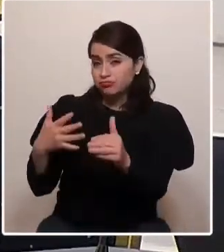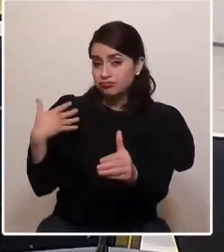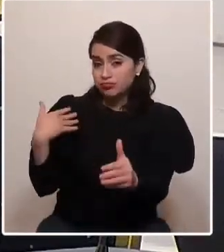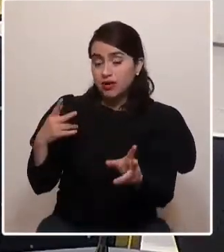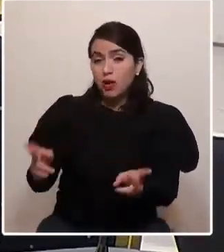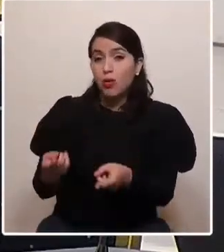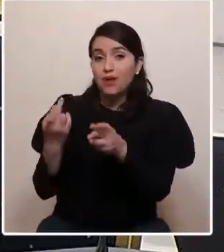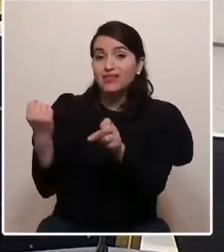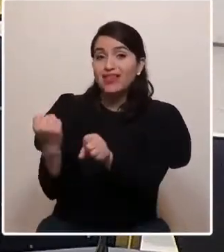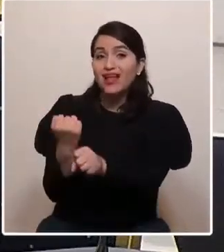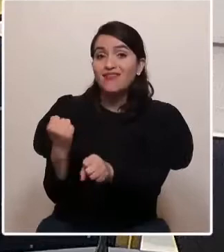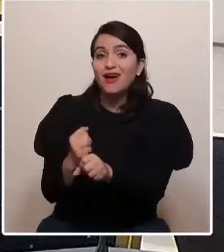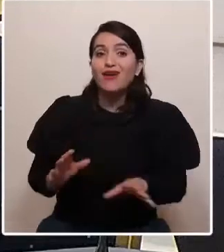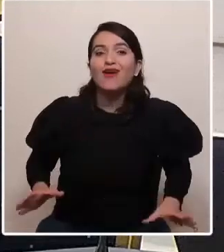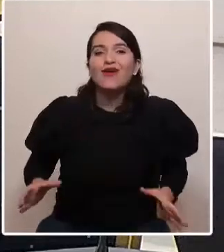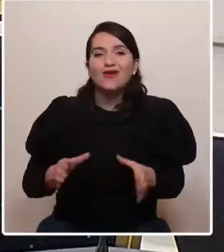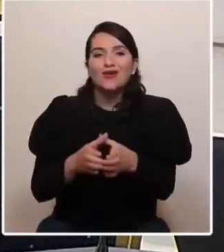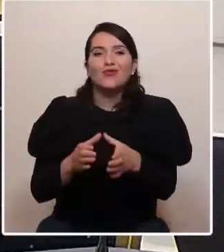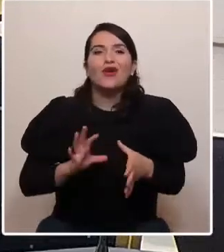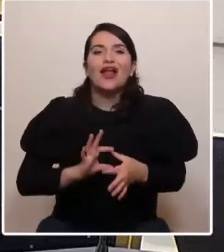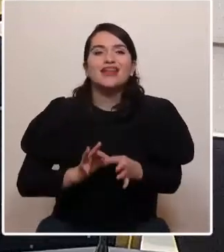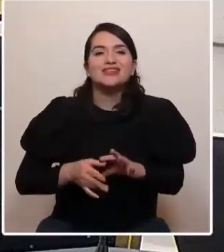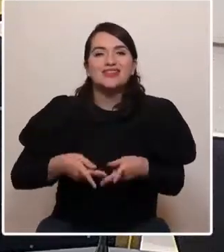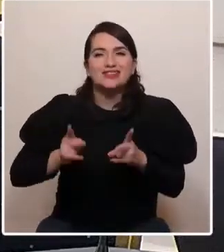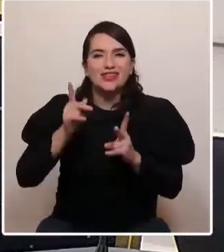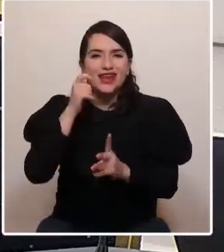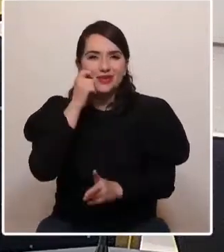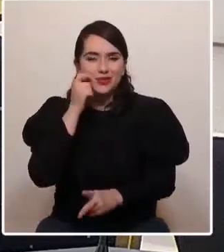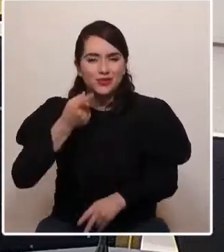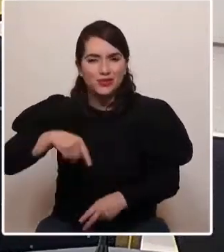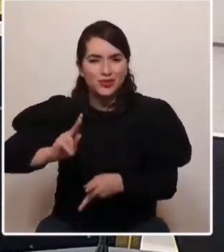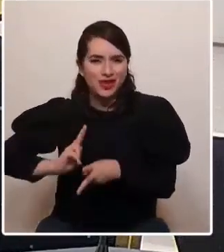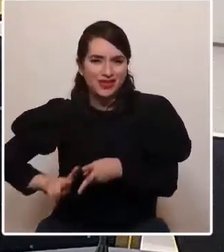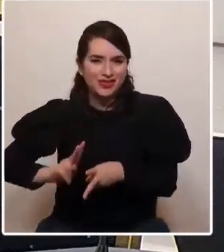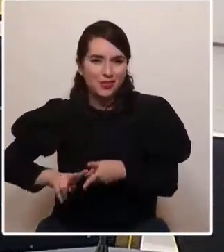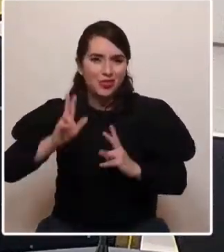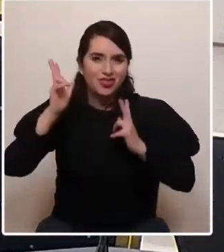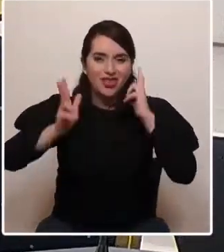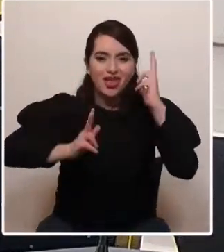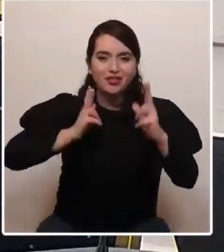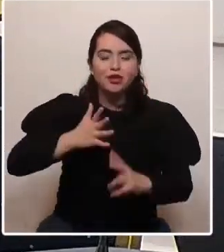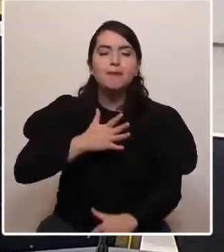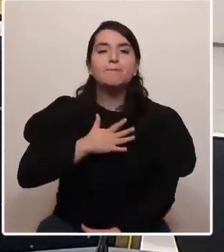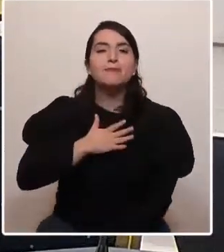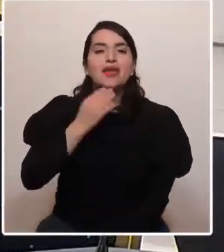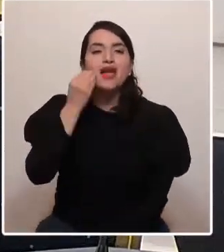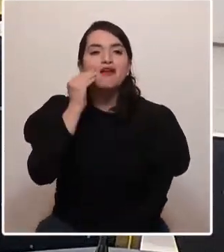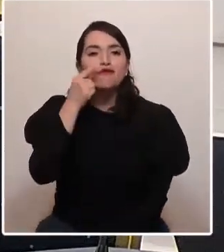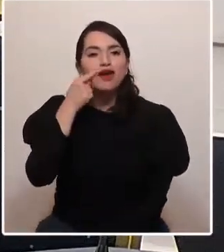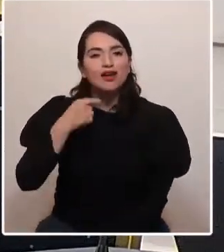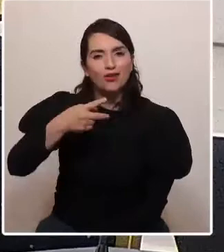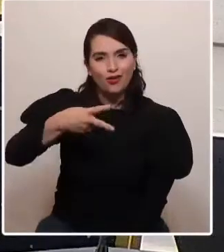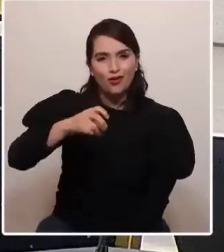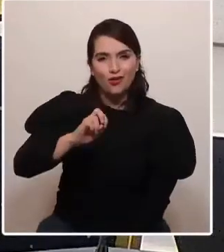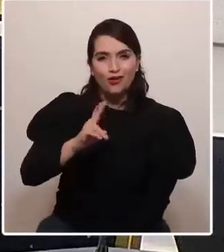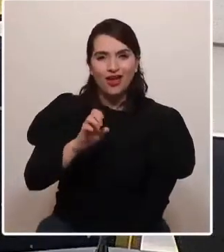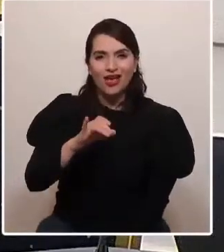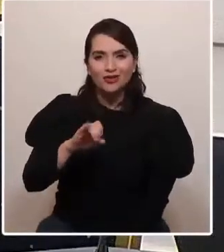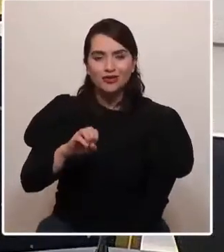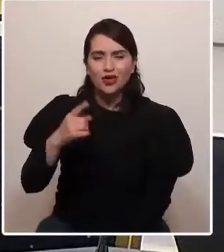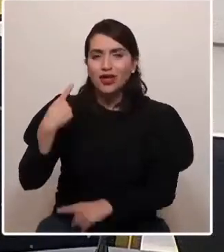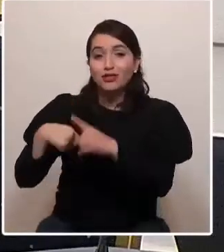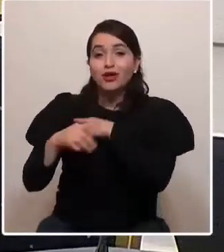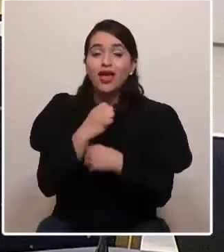trabajo con organizaciones de derechos humanos, creamos una obra que se llama Mi abuelo Horacio. Esta relata la historia de amor